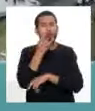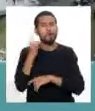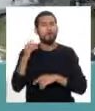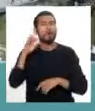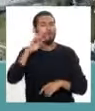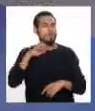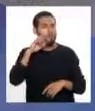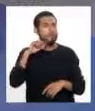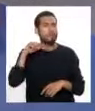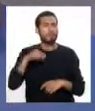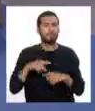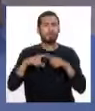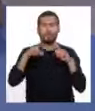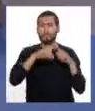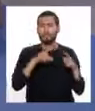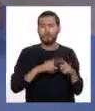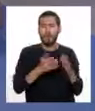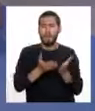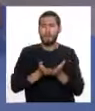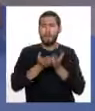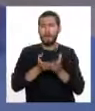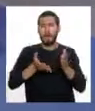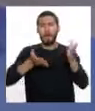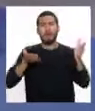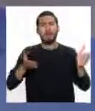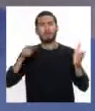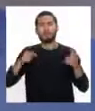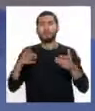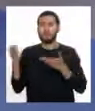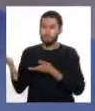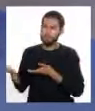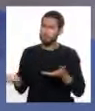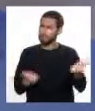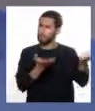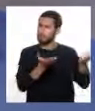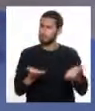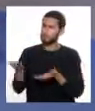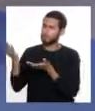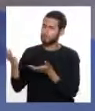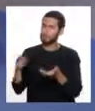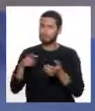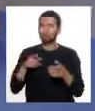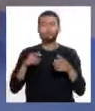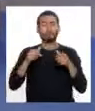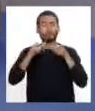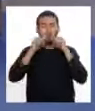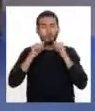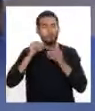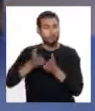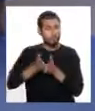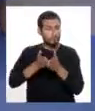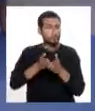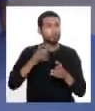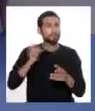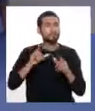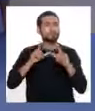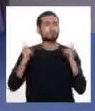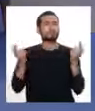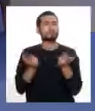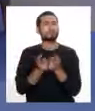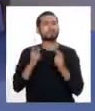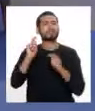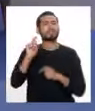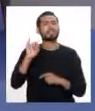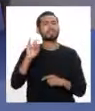Puno, donde las diferentes embarcaciones llevan sus servicios a través de las diferentes cuencas de la Amazonía y del lago Titicaca.